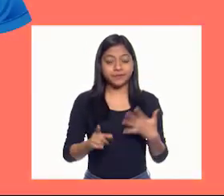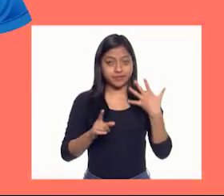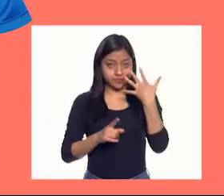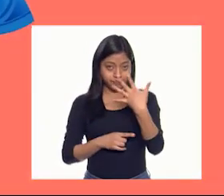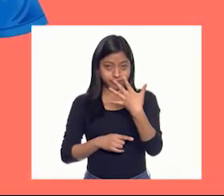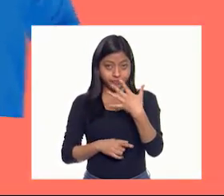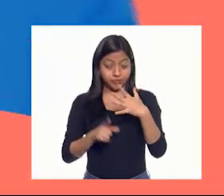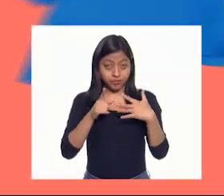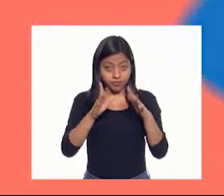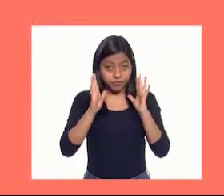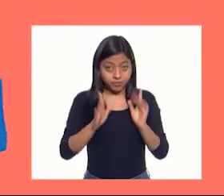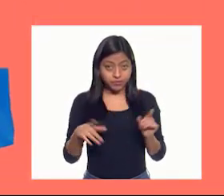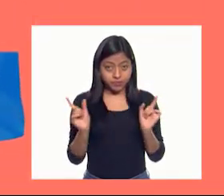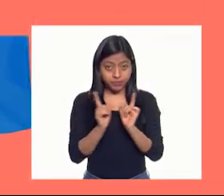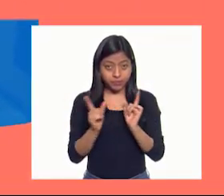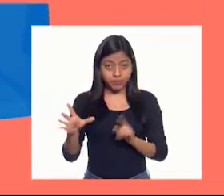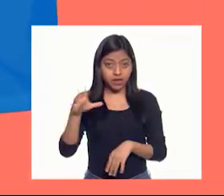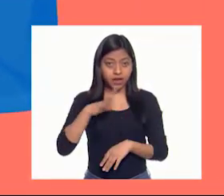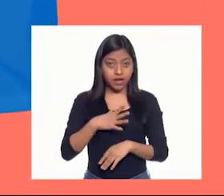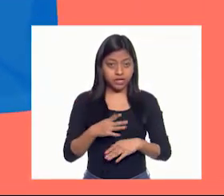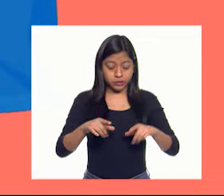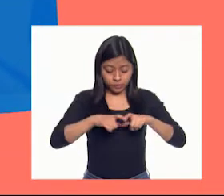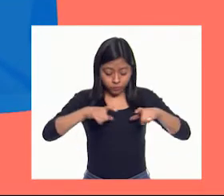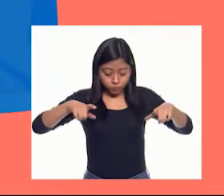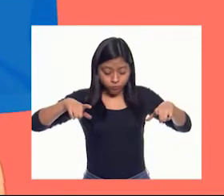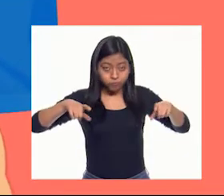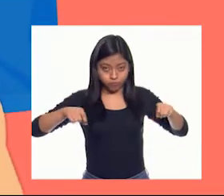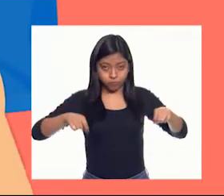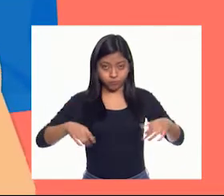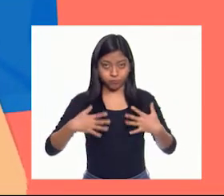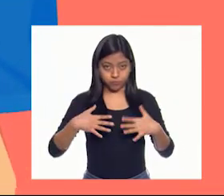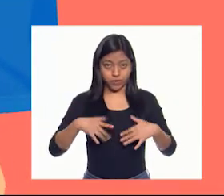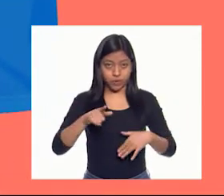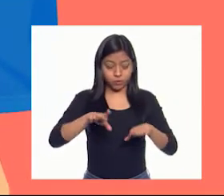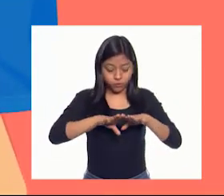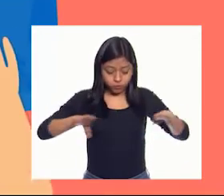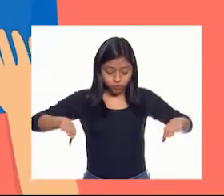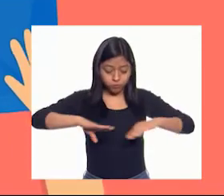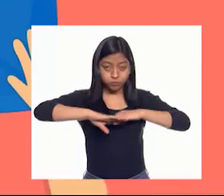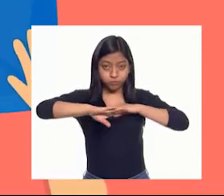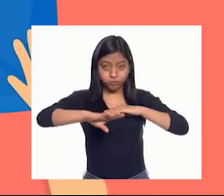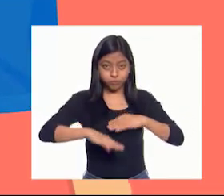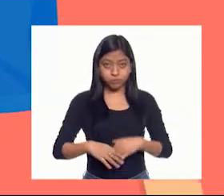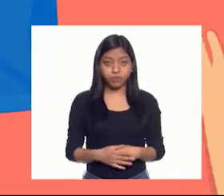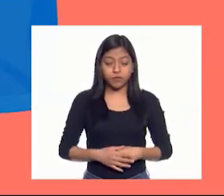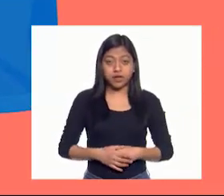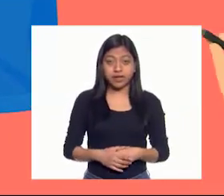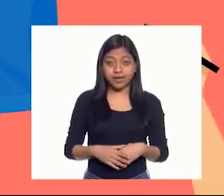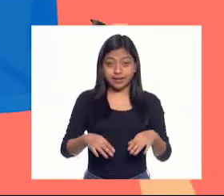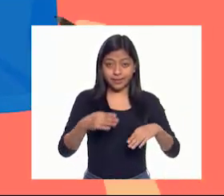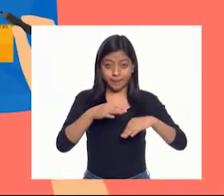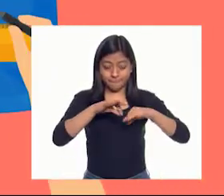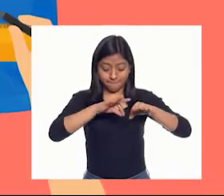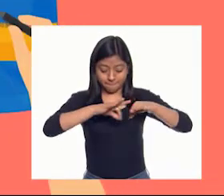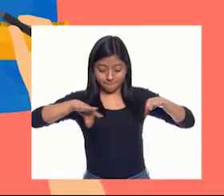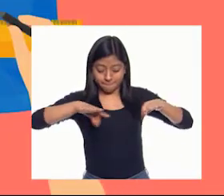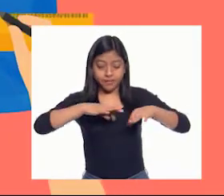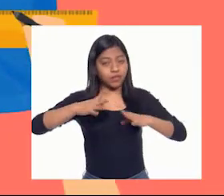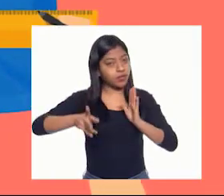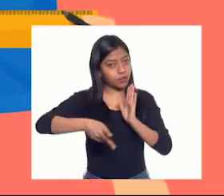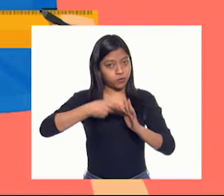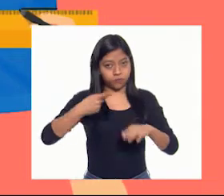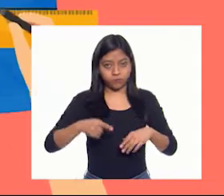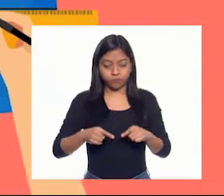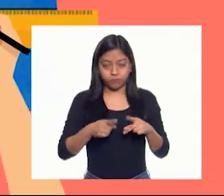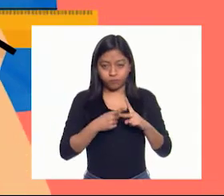5. Ahora tenemos un pequeño pedazo de playera. Estira a lo ancho y con ayuda de la regla, mide y marca con